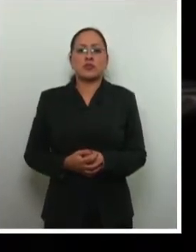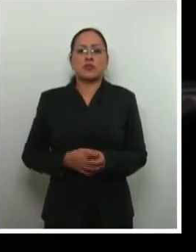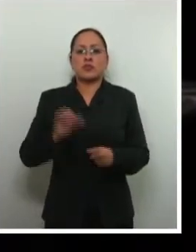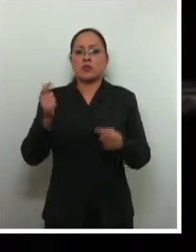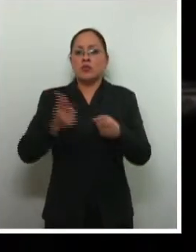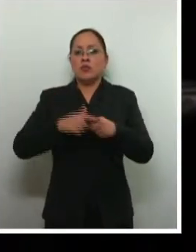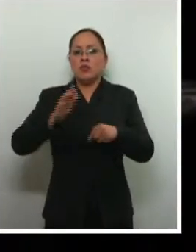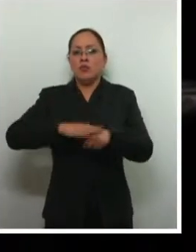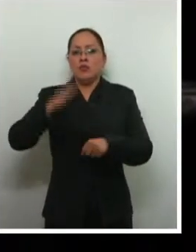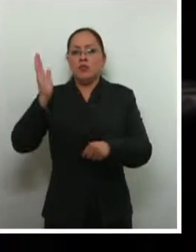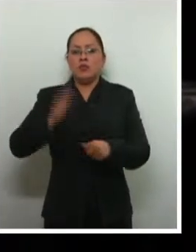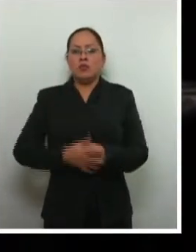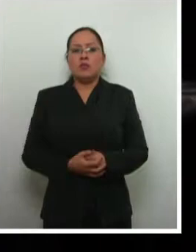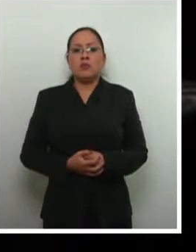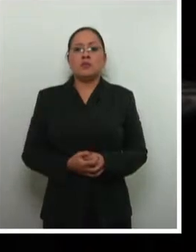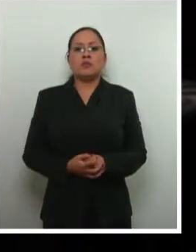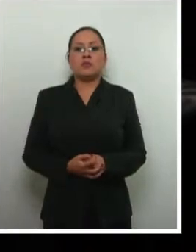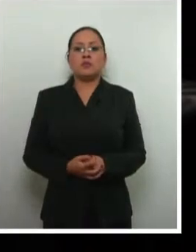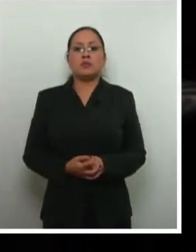¿Alguien más?